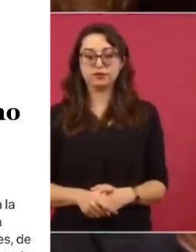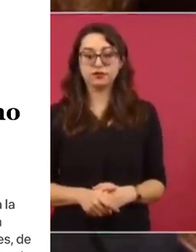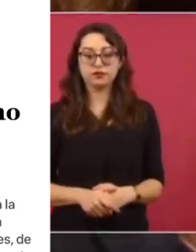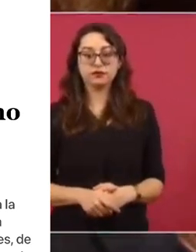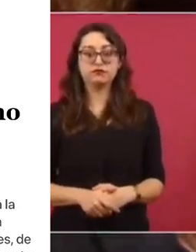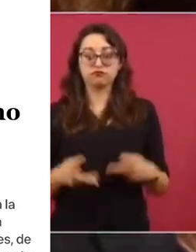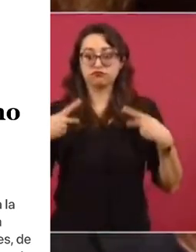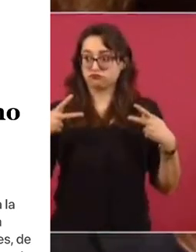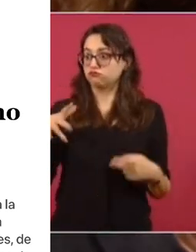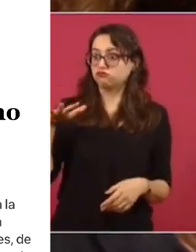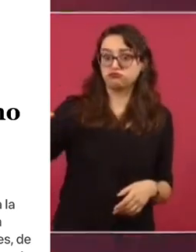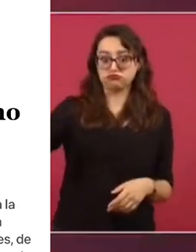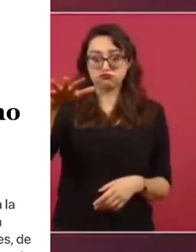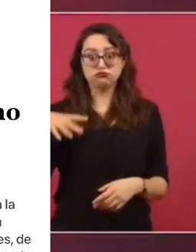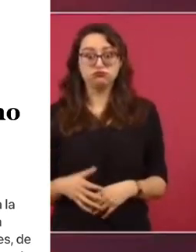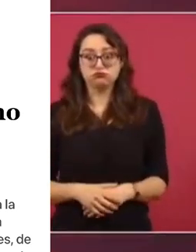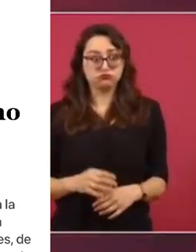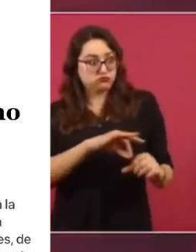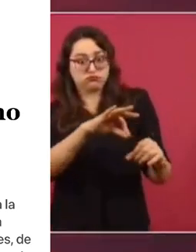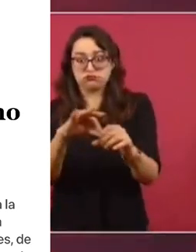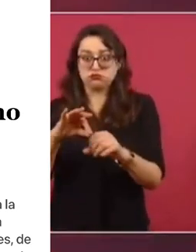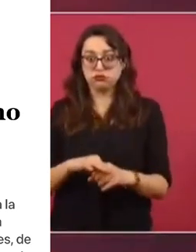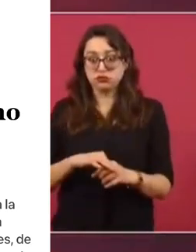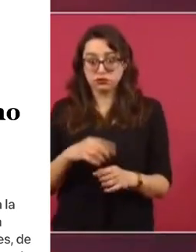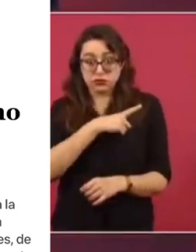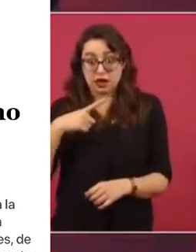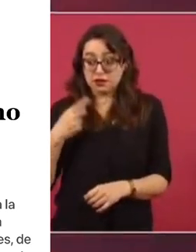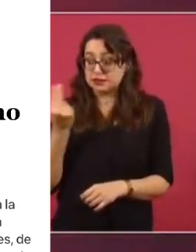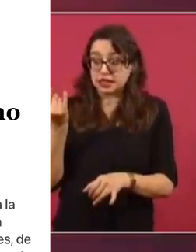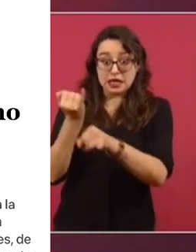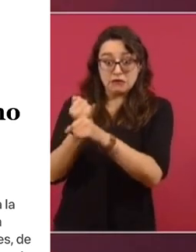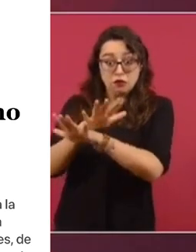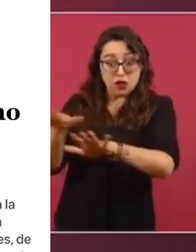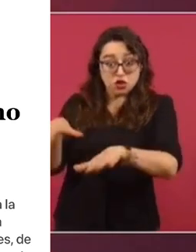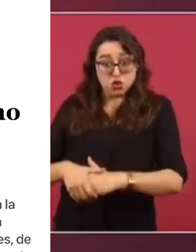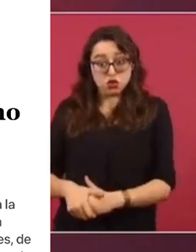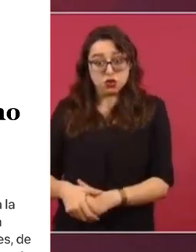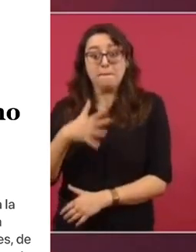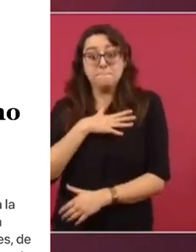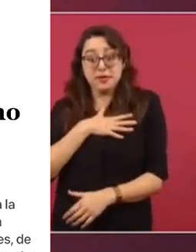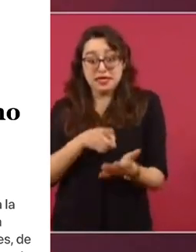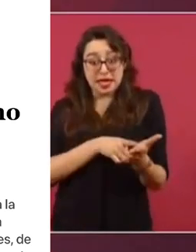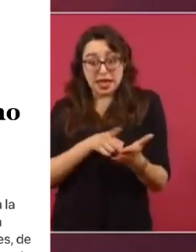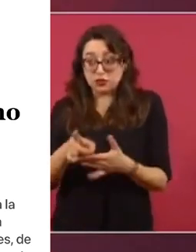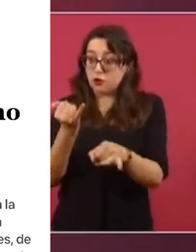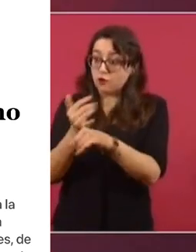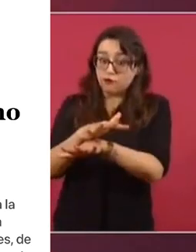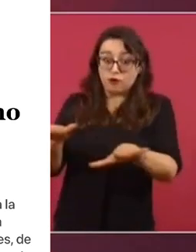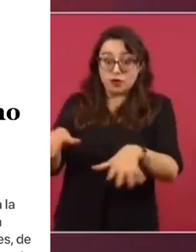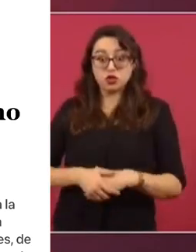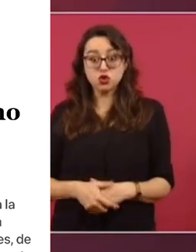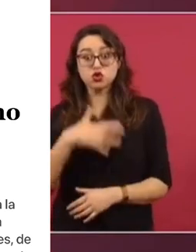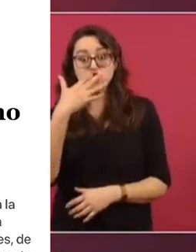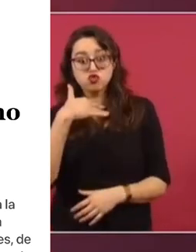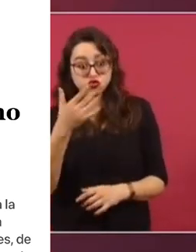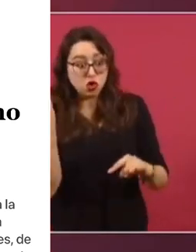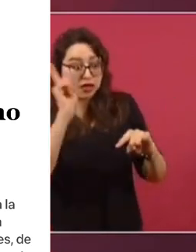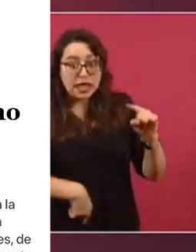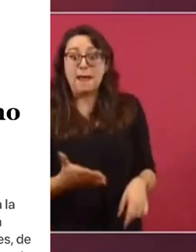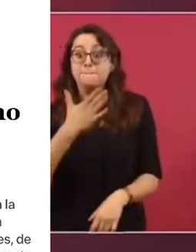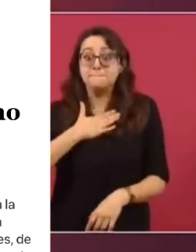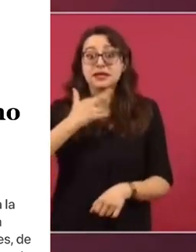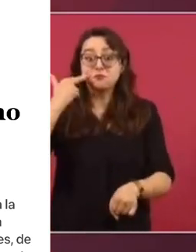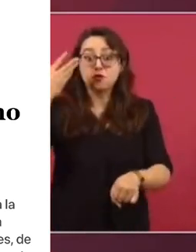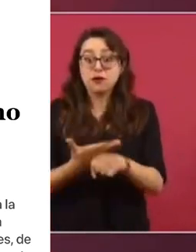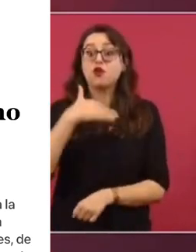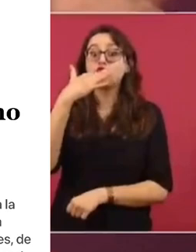Sí, el pueblo, con toda la información disponible. Y el presidente tiene derecho a luchar hasta desterrar la corrupción del país, que es el principal problema